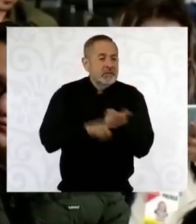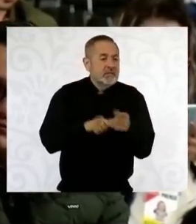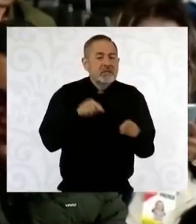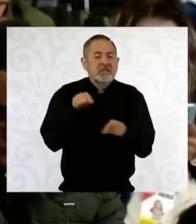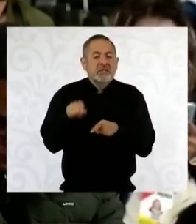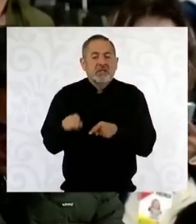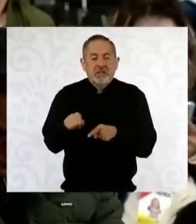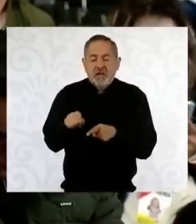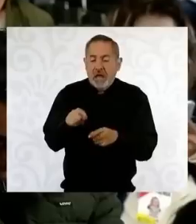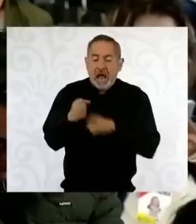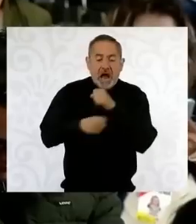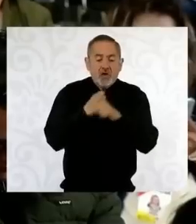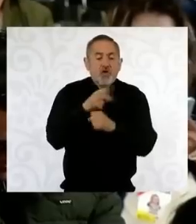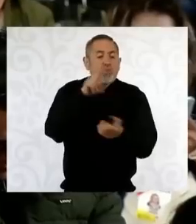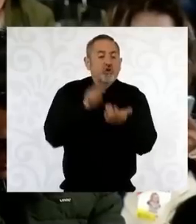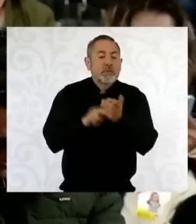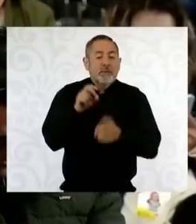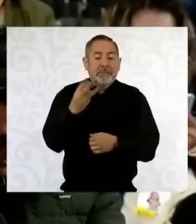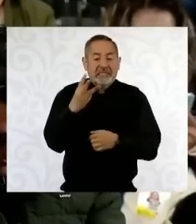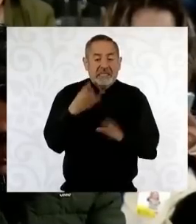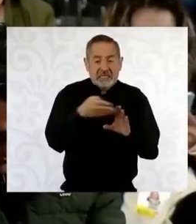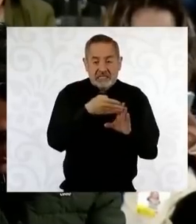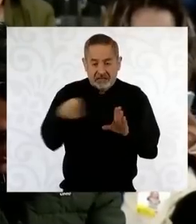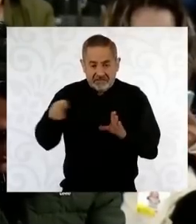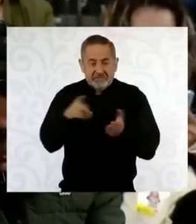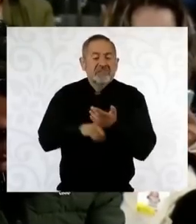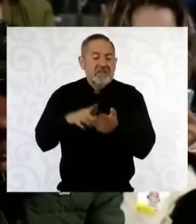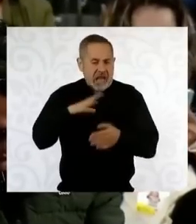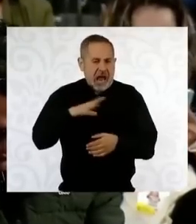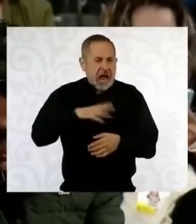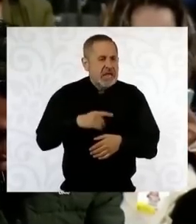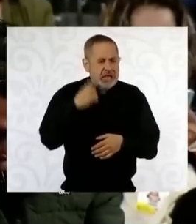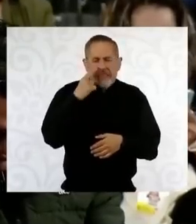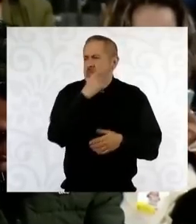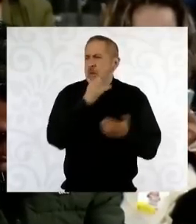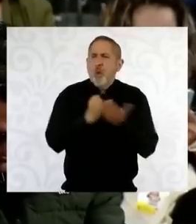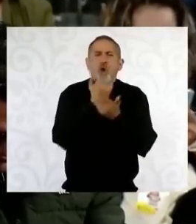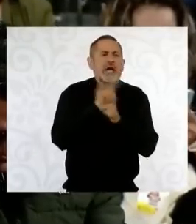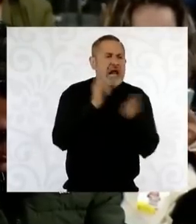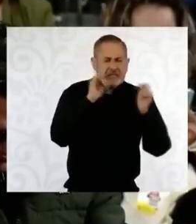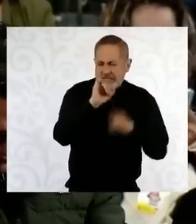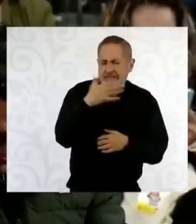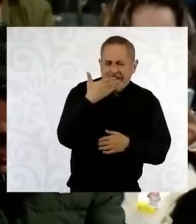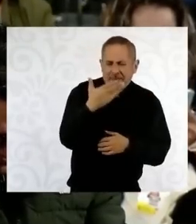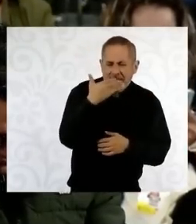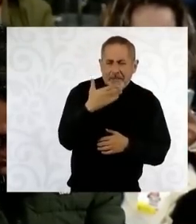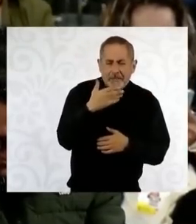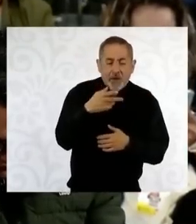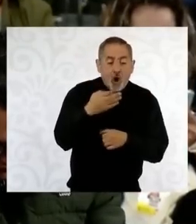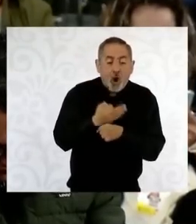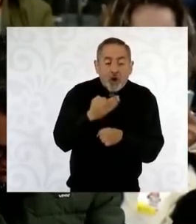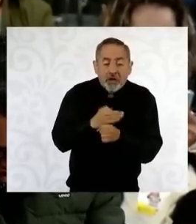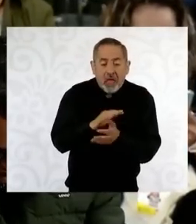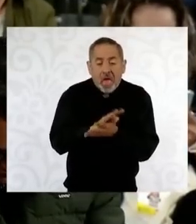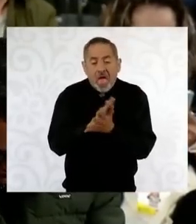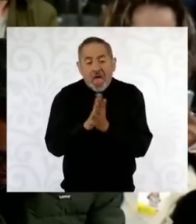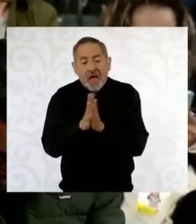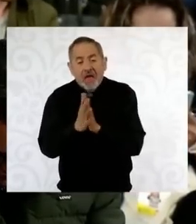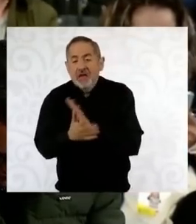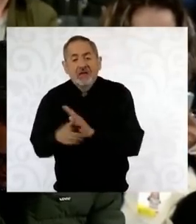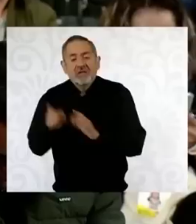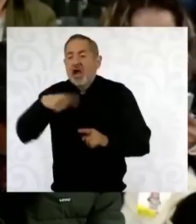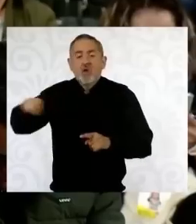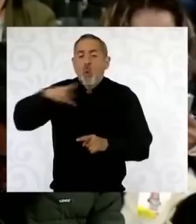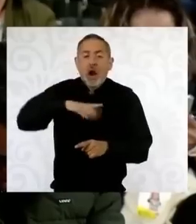democratización a partir de 2023, es decir, que sí tuvo un periodo de democracia, pero que está hacia una zona gris. En algunos de los puntos que menciona